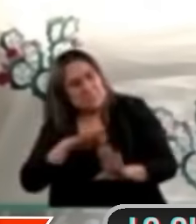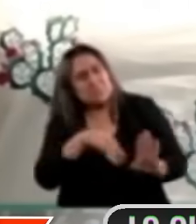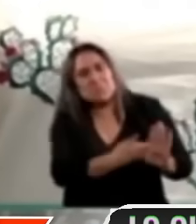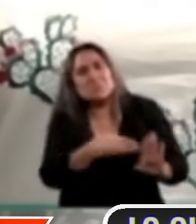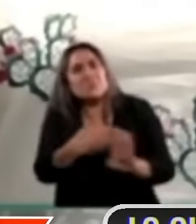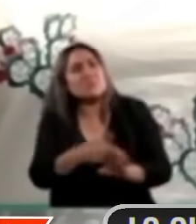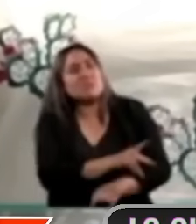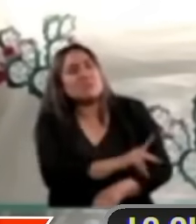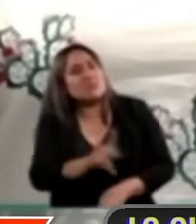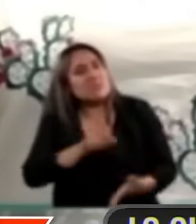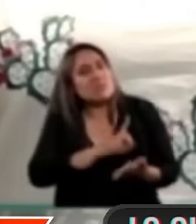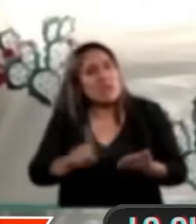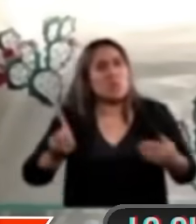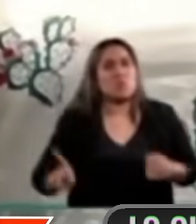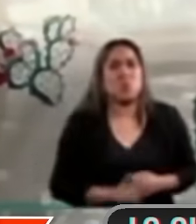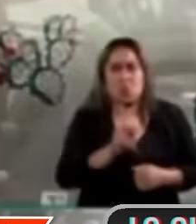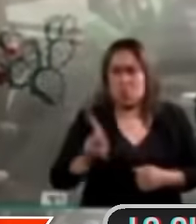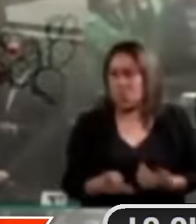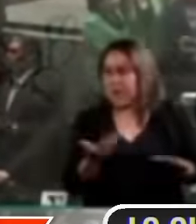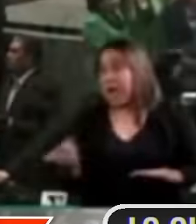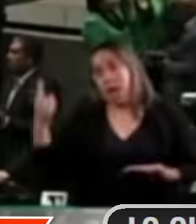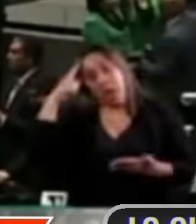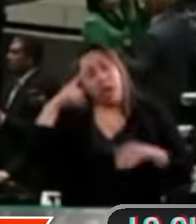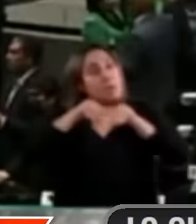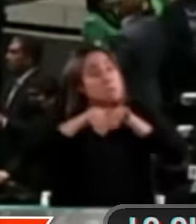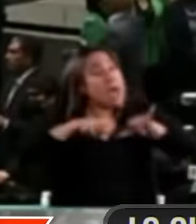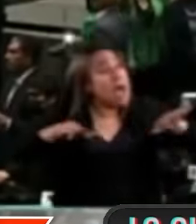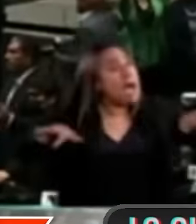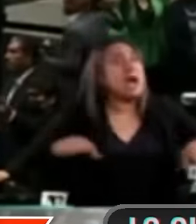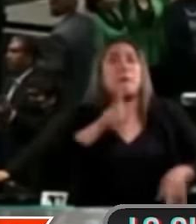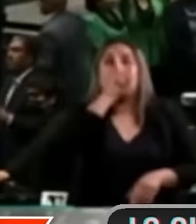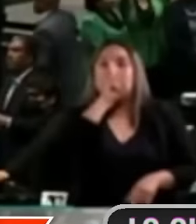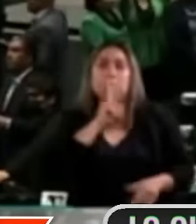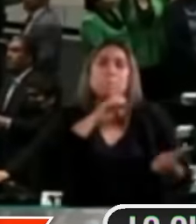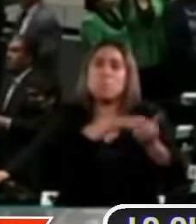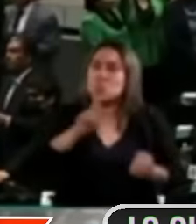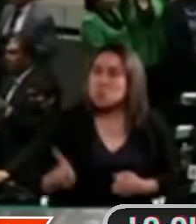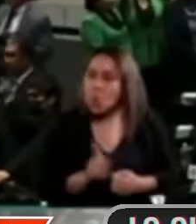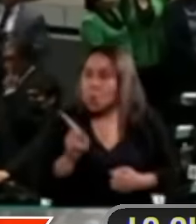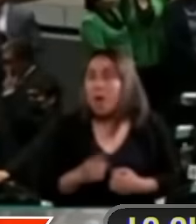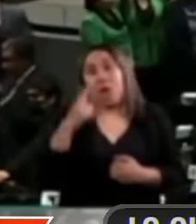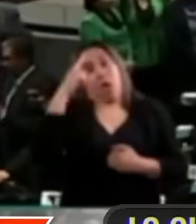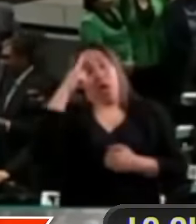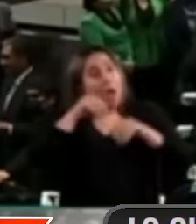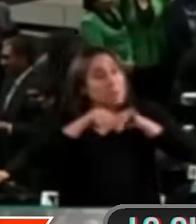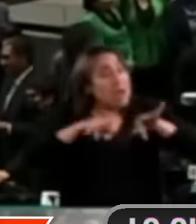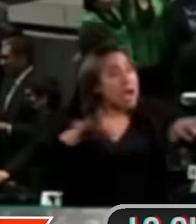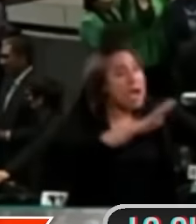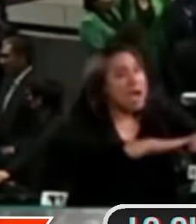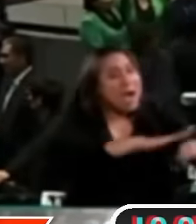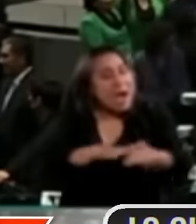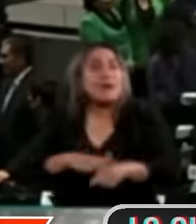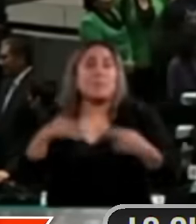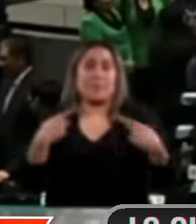grandes mayorías. Polarizan mintiendo al pueblo, polarizan por mantener a millones de mexicanas